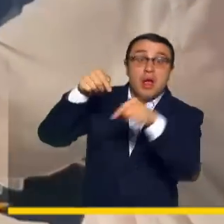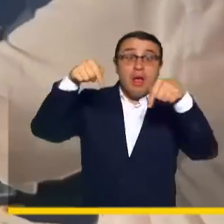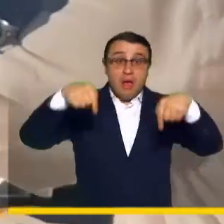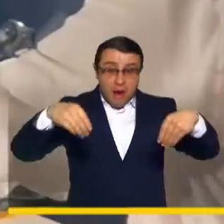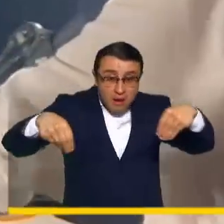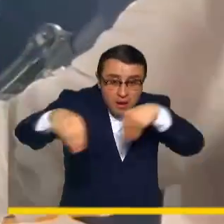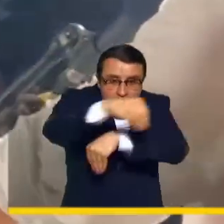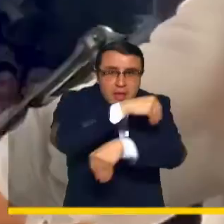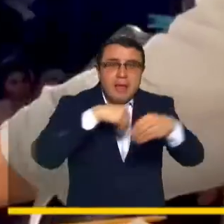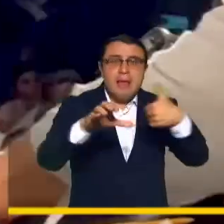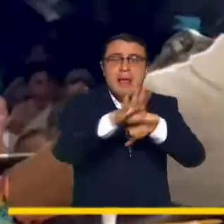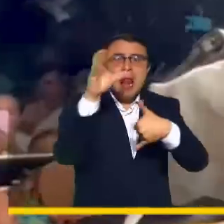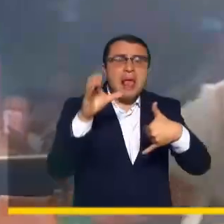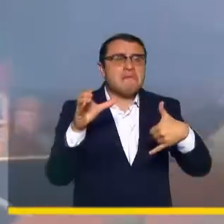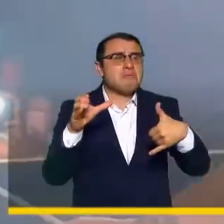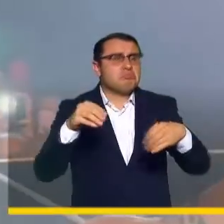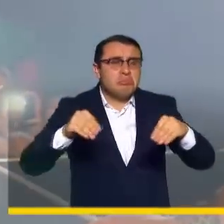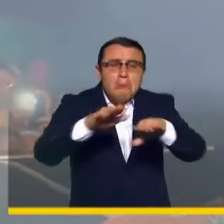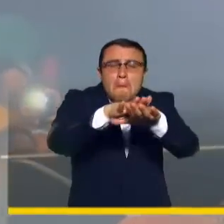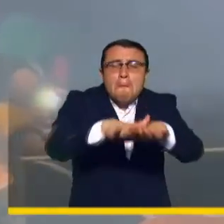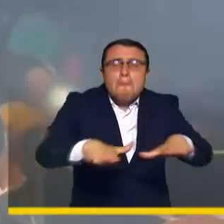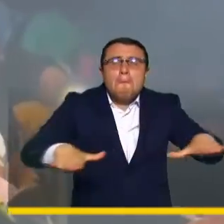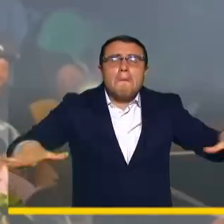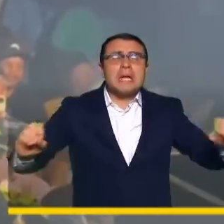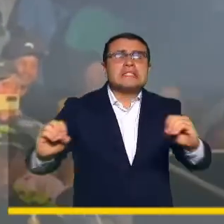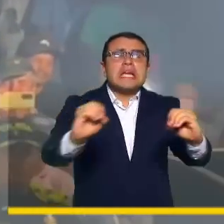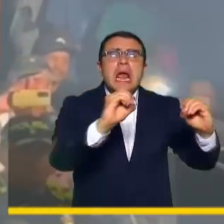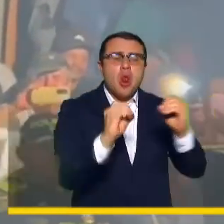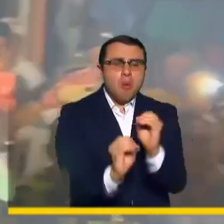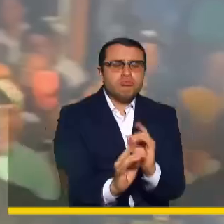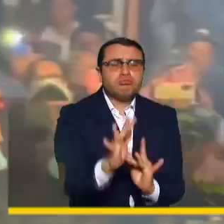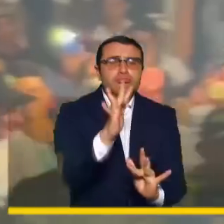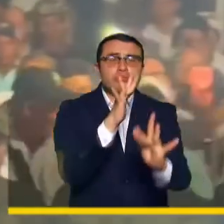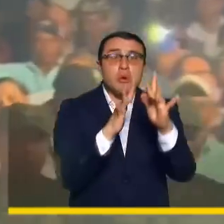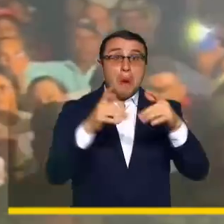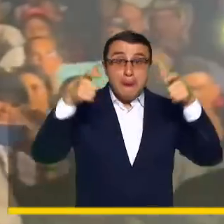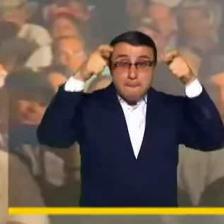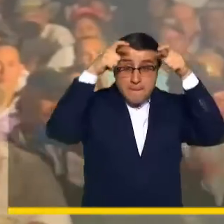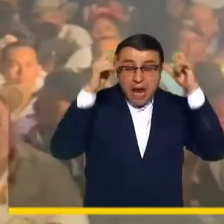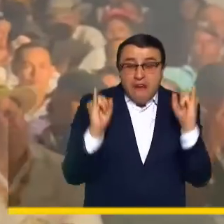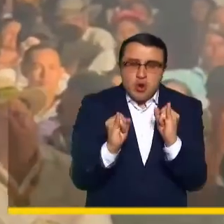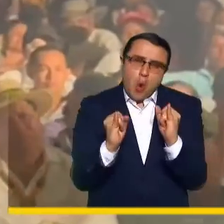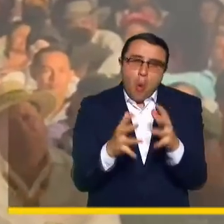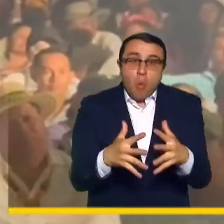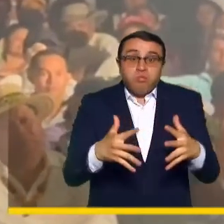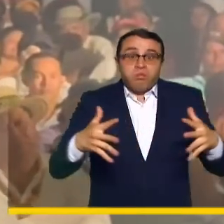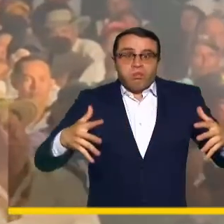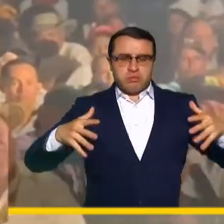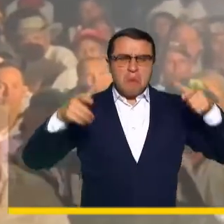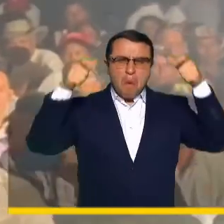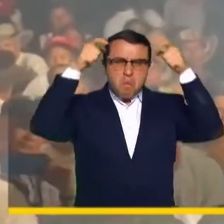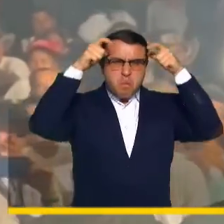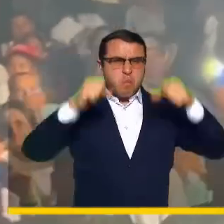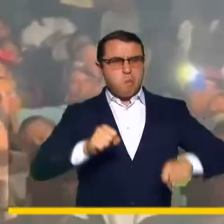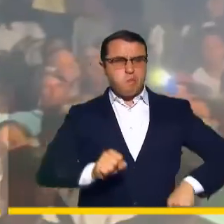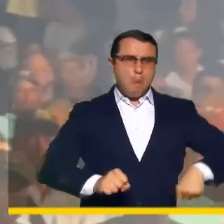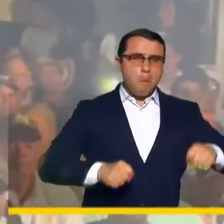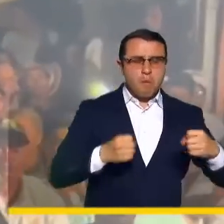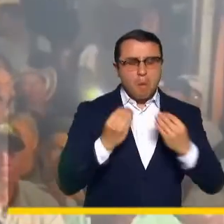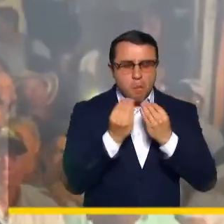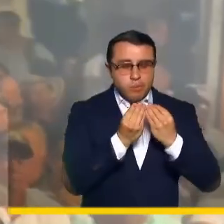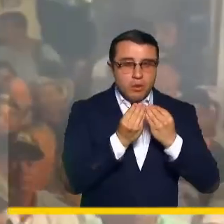Pero en los pueblos sí que hay niños flacos muriendo, incluso como en La Guajira, de sed y de